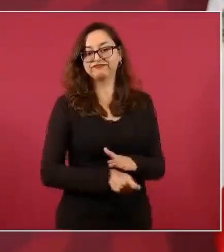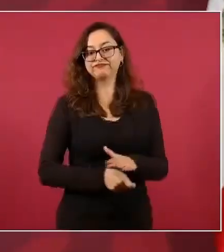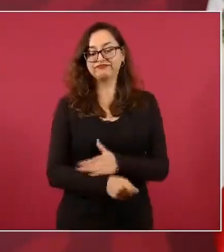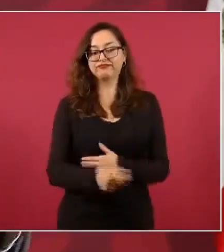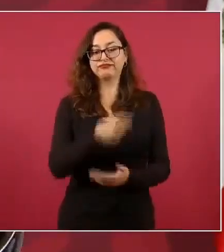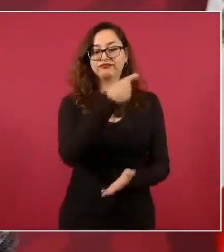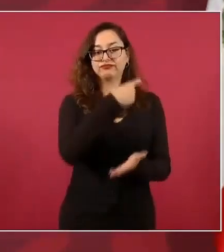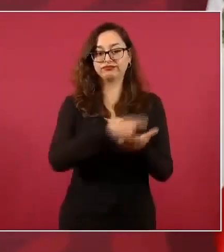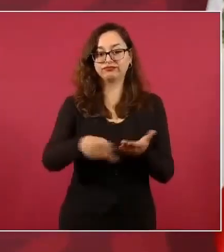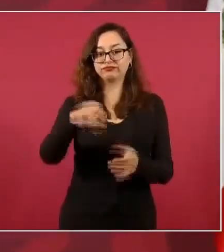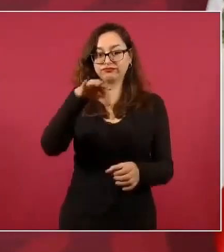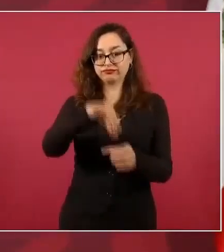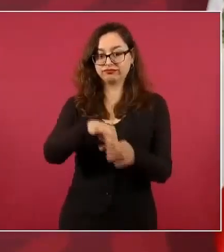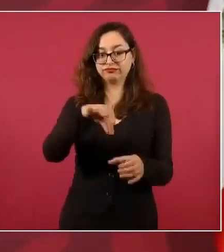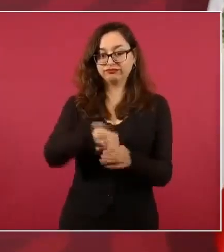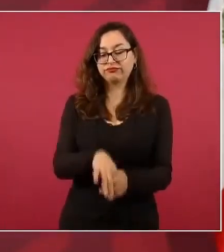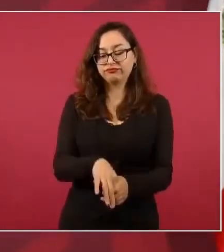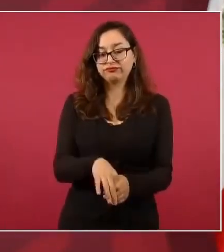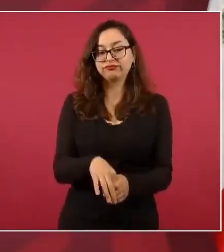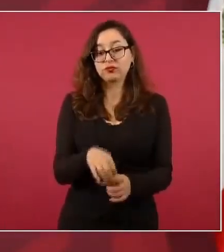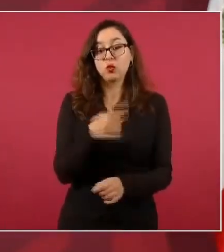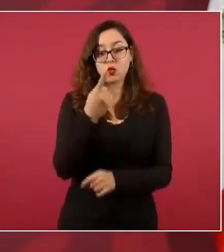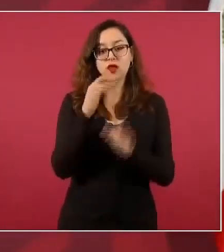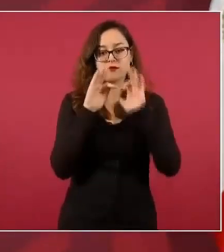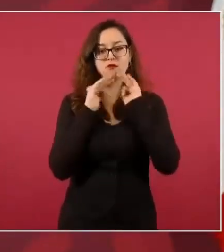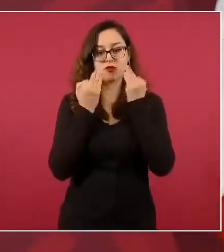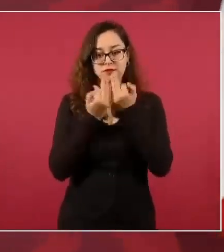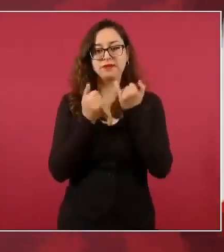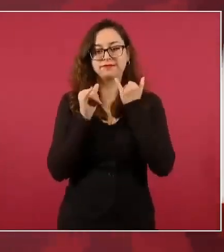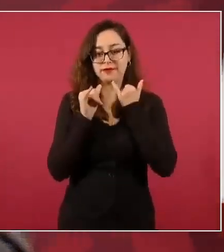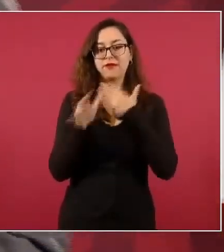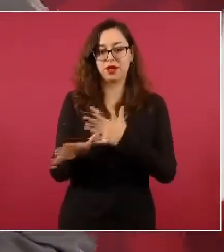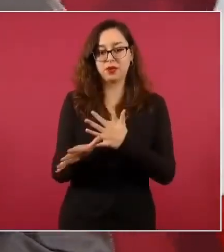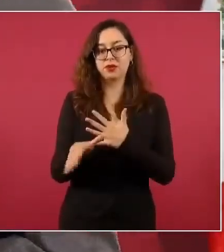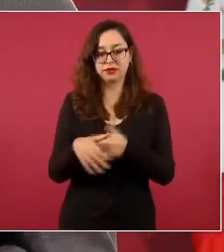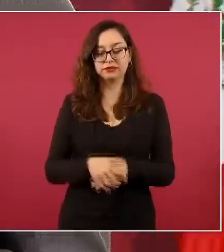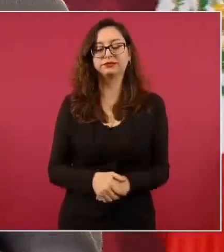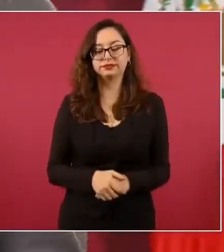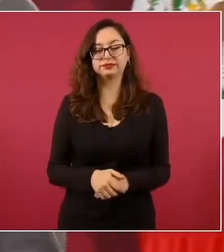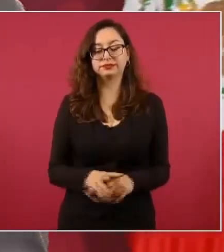Ese es un mecanismo. El otro mecanismo